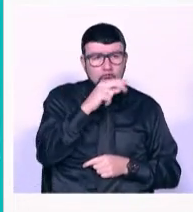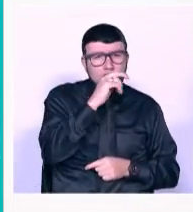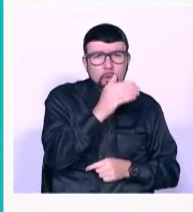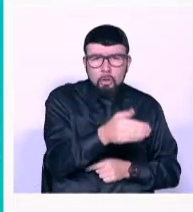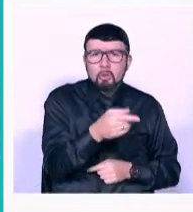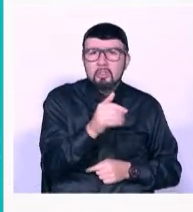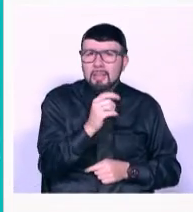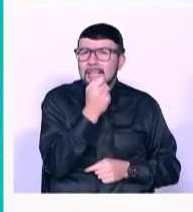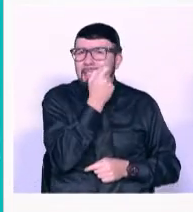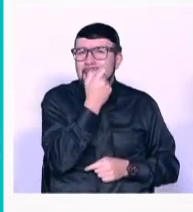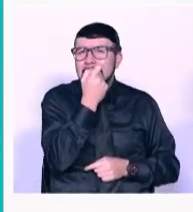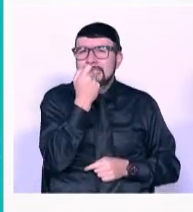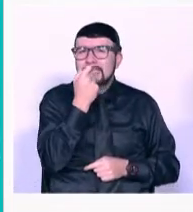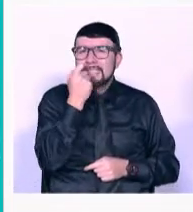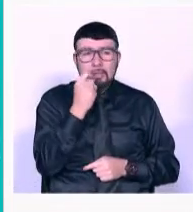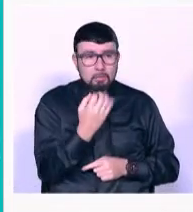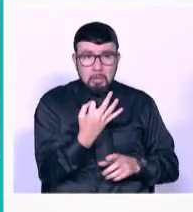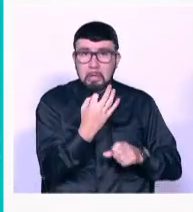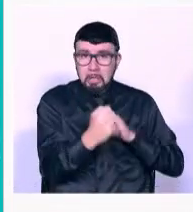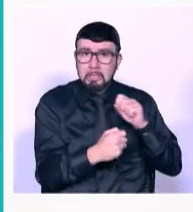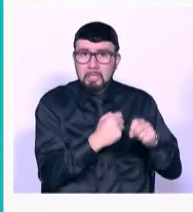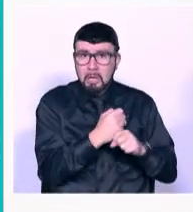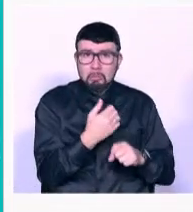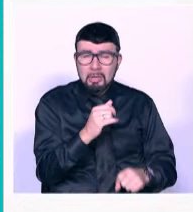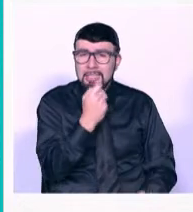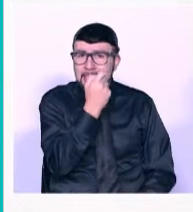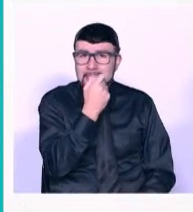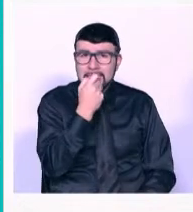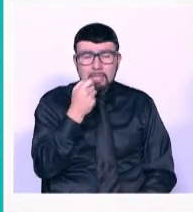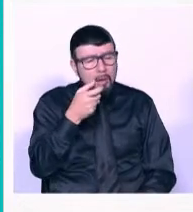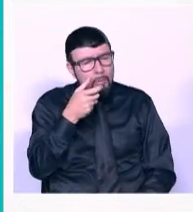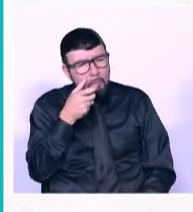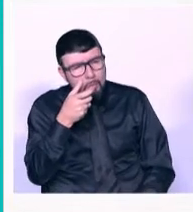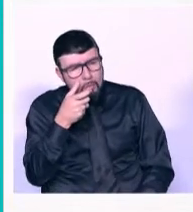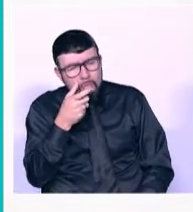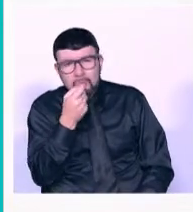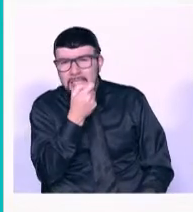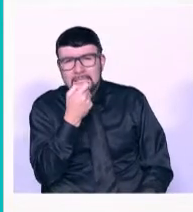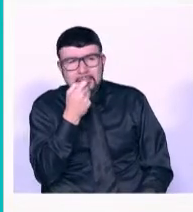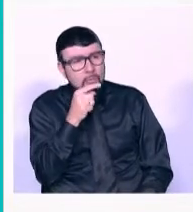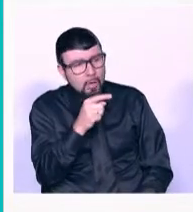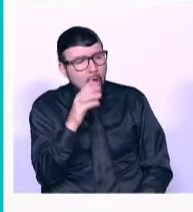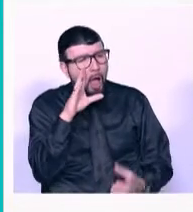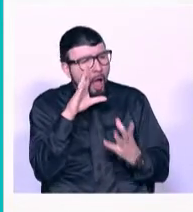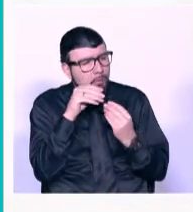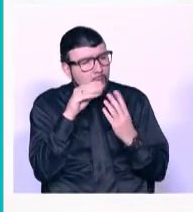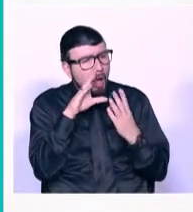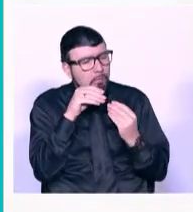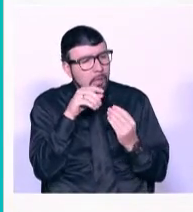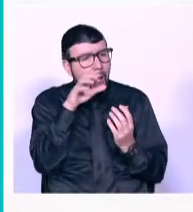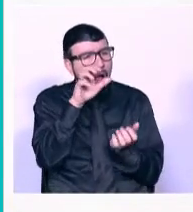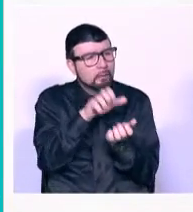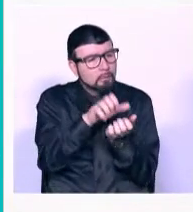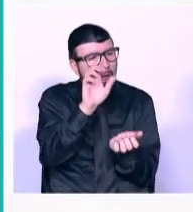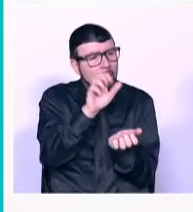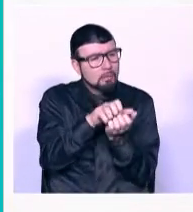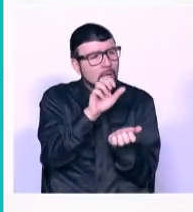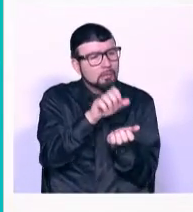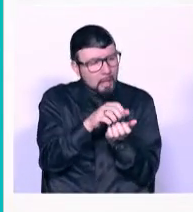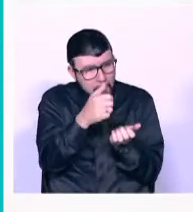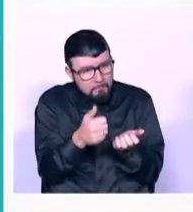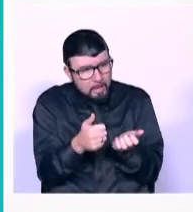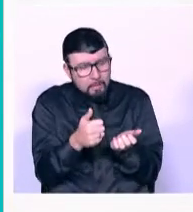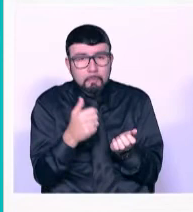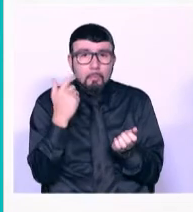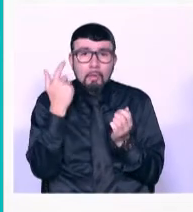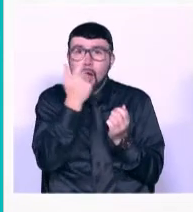los dientecitos a los 3 años, de estarle observando que esté mordiendo adecuadamente, o sea, los dientes de